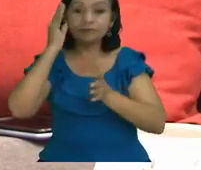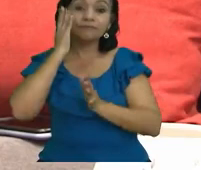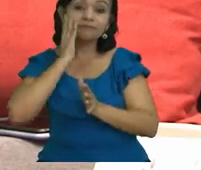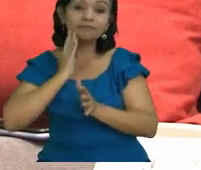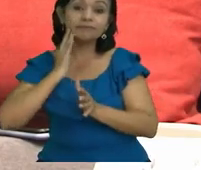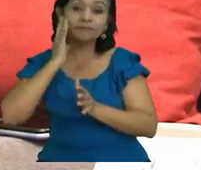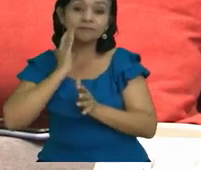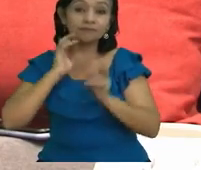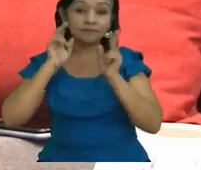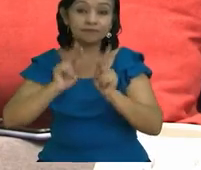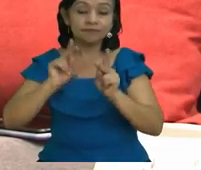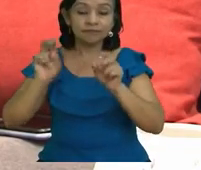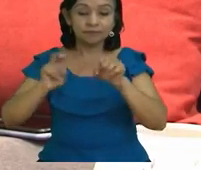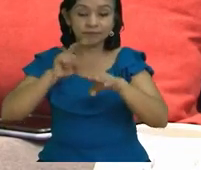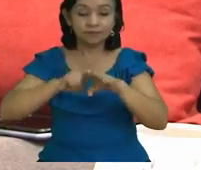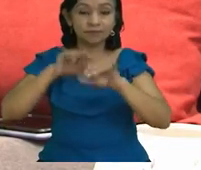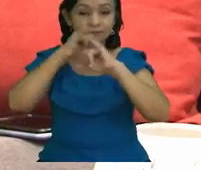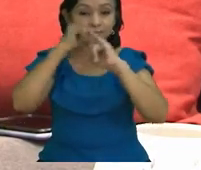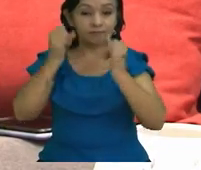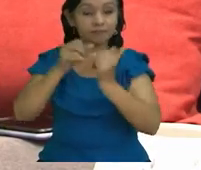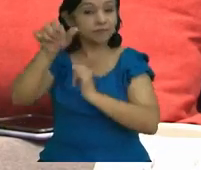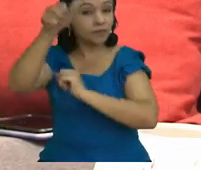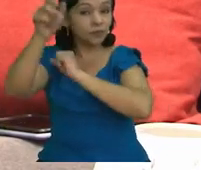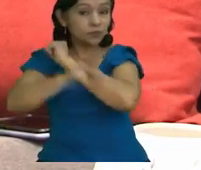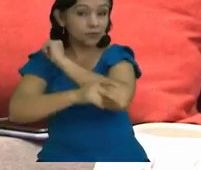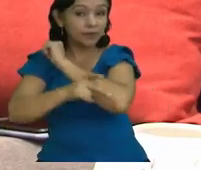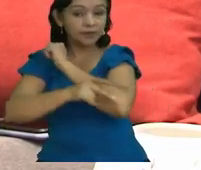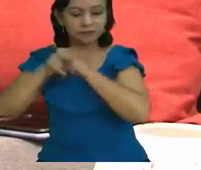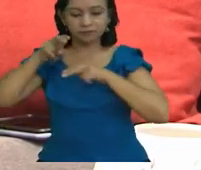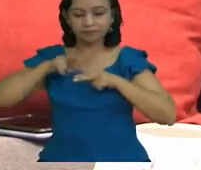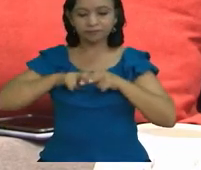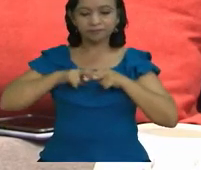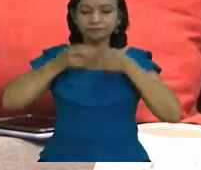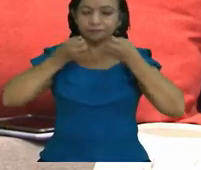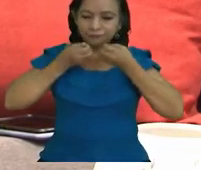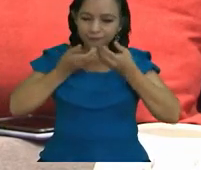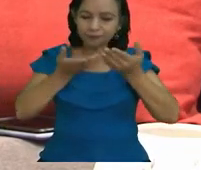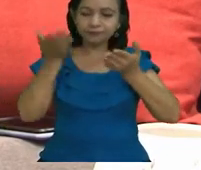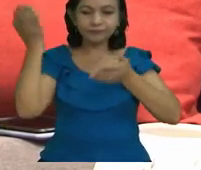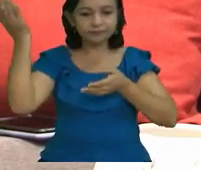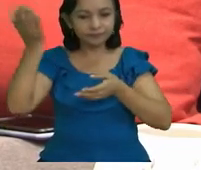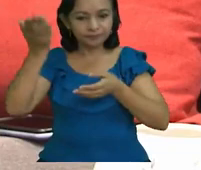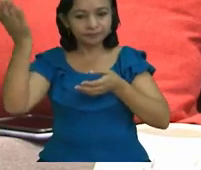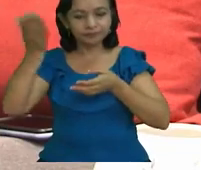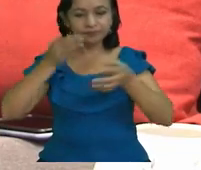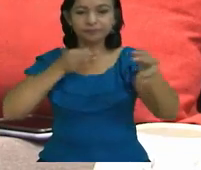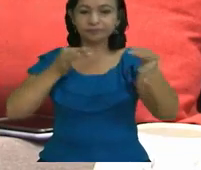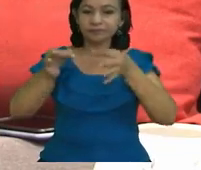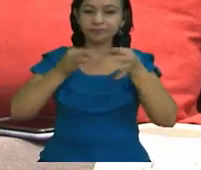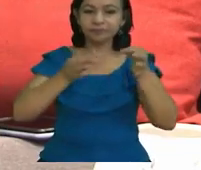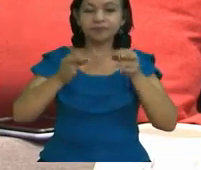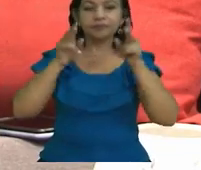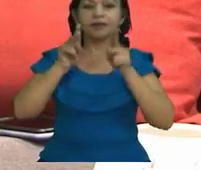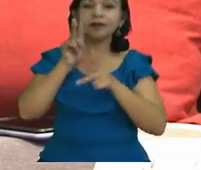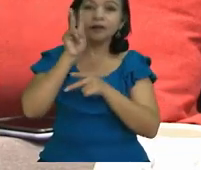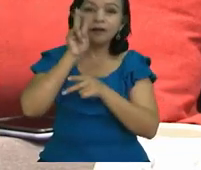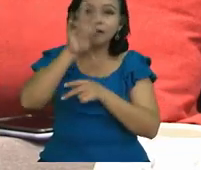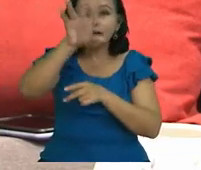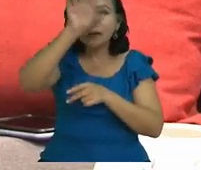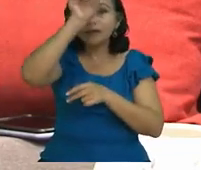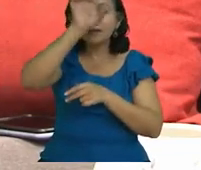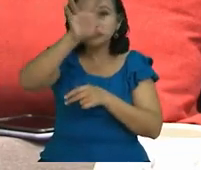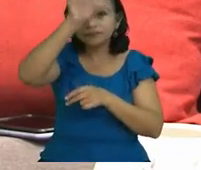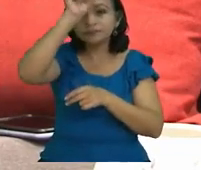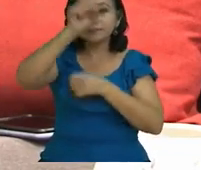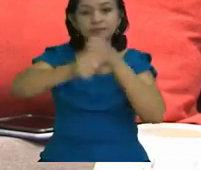experto, muchas veces nacional y a veces internacional, que están dando las conferencias desde aquí de Managua. Entonces, el